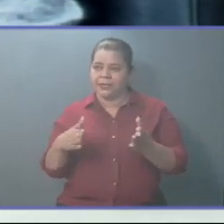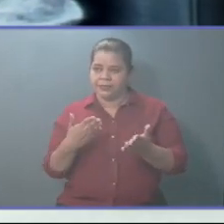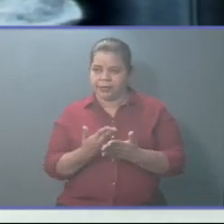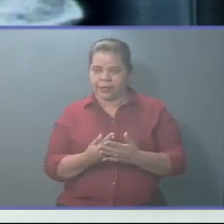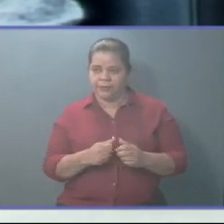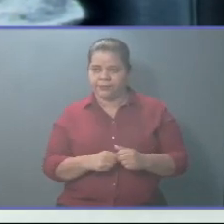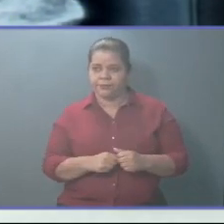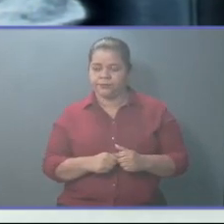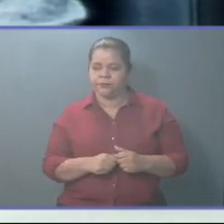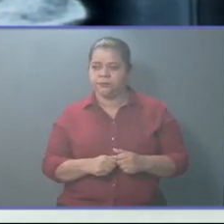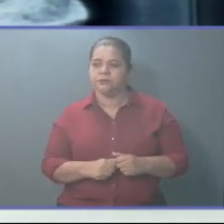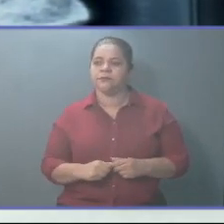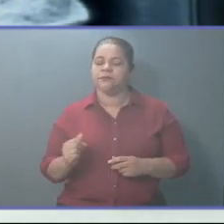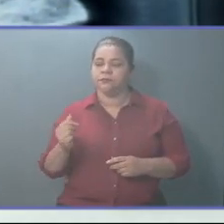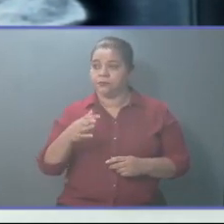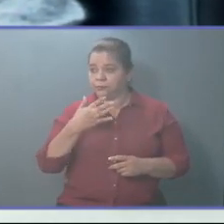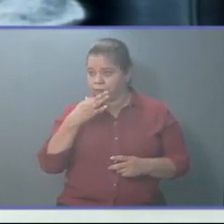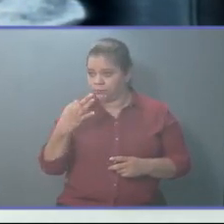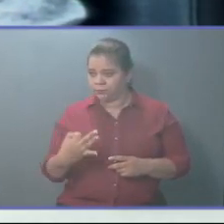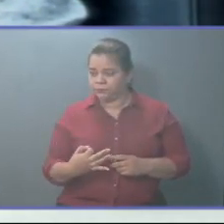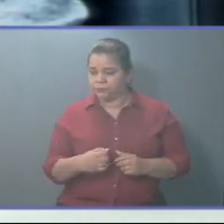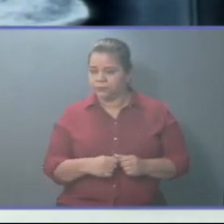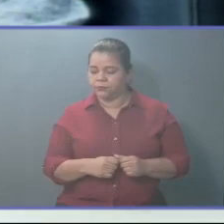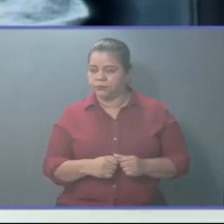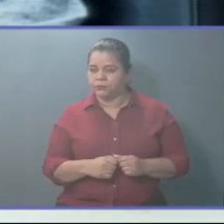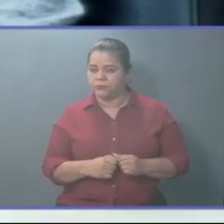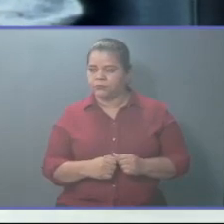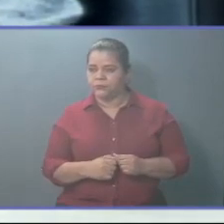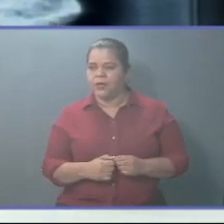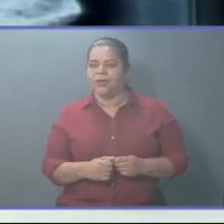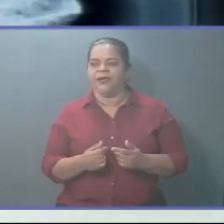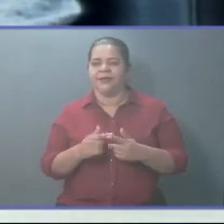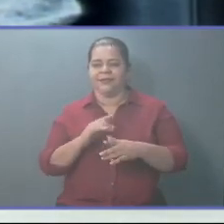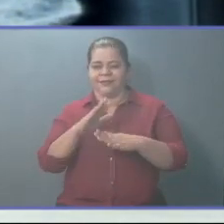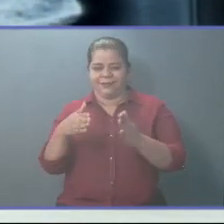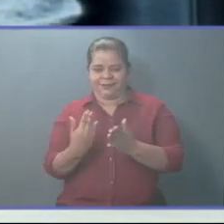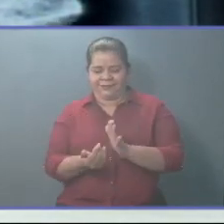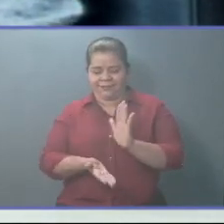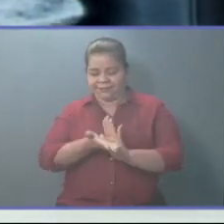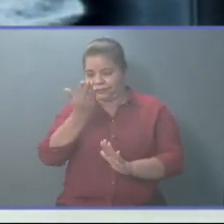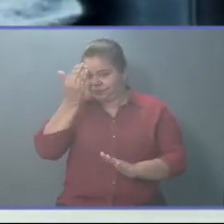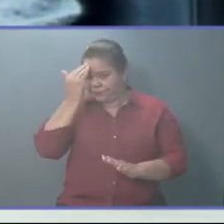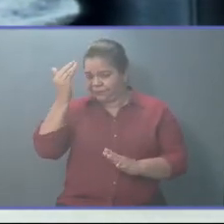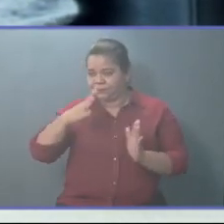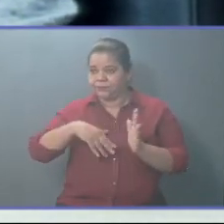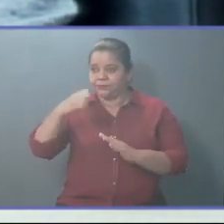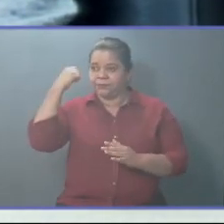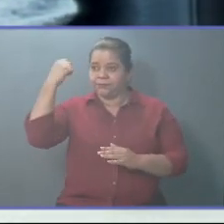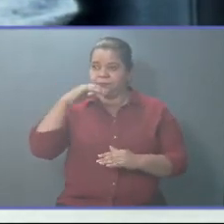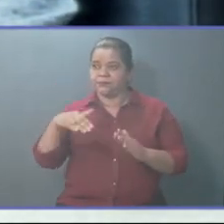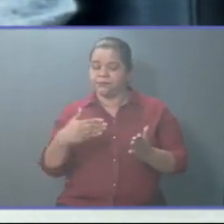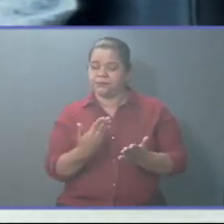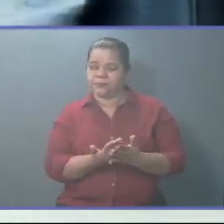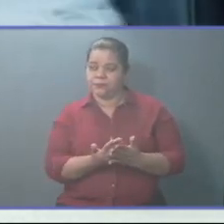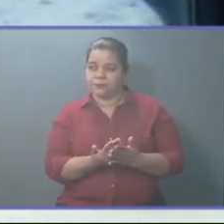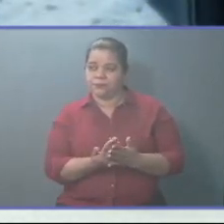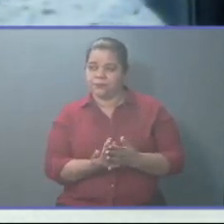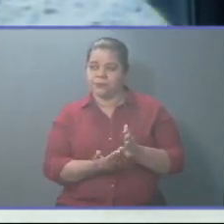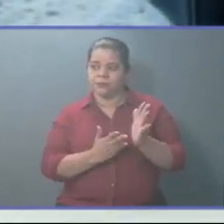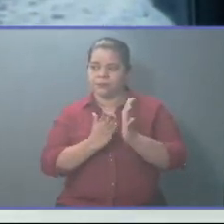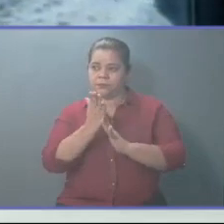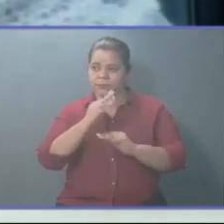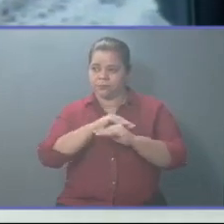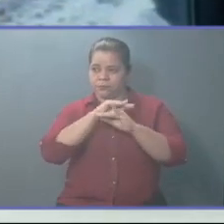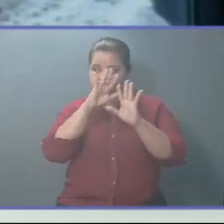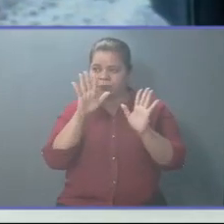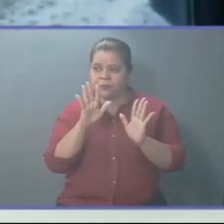país, de verdad. Y será importante porque la transparencia es lo último que